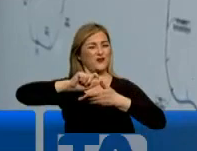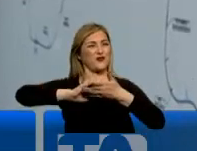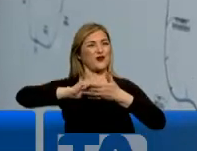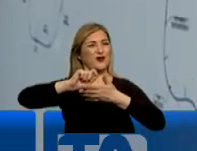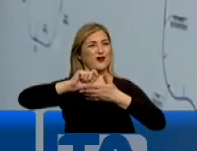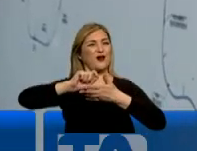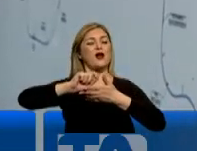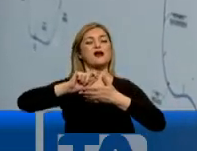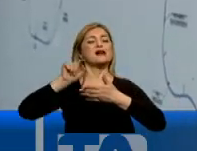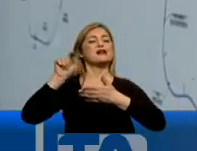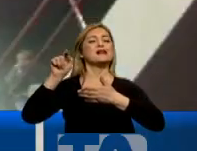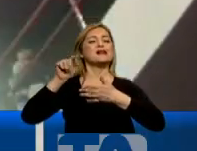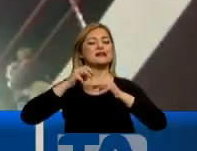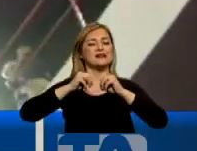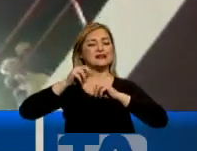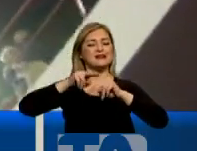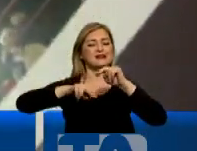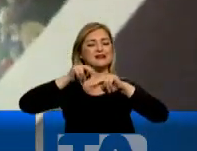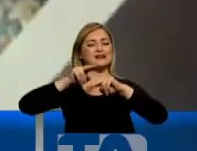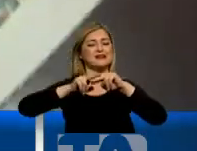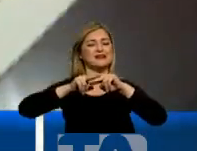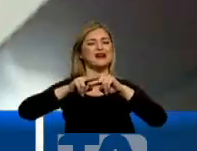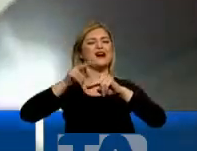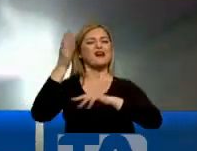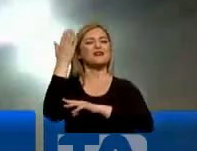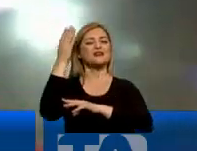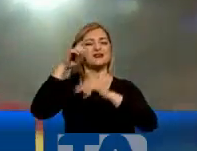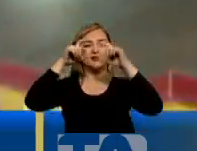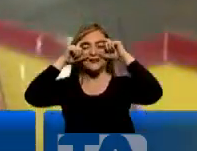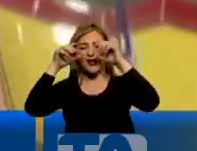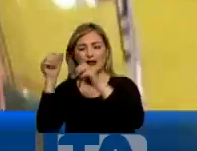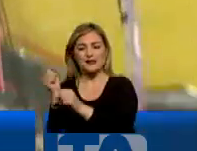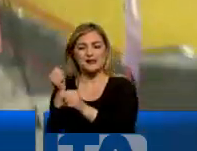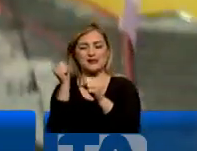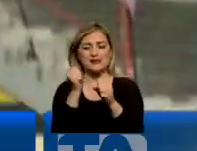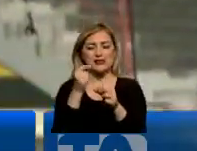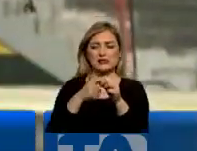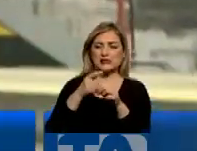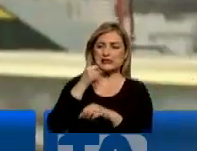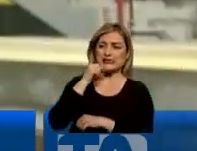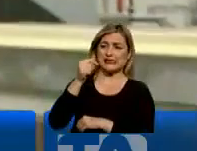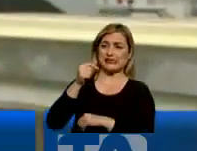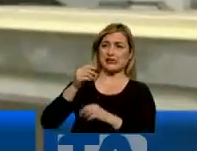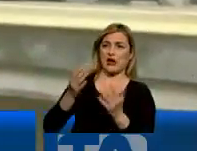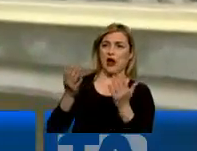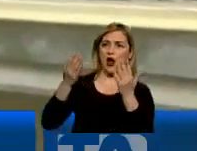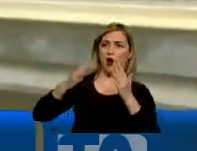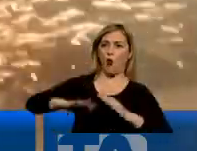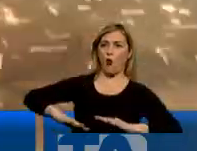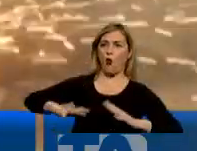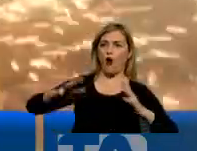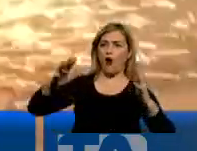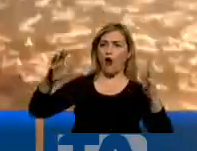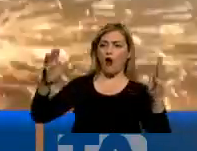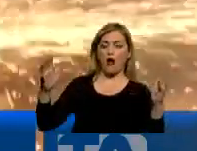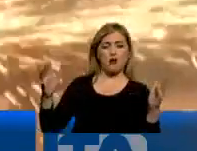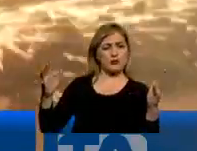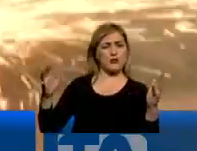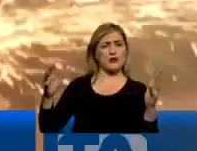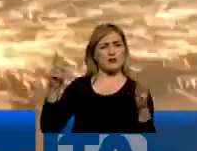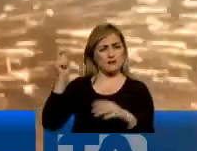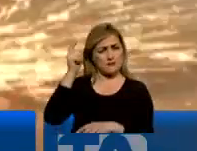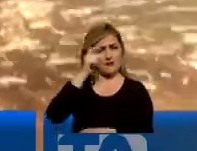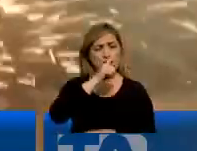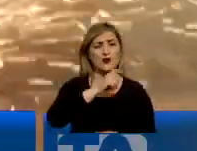en la alcaldía de Augusto Barrera. Los quiteños sabíamos que era una obra grande, complicada, inédita. Pero en ese optimismo